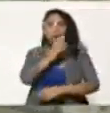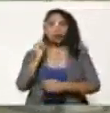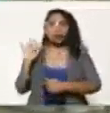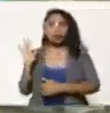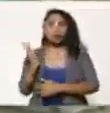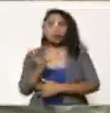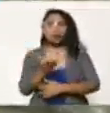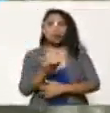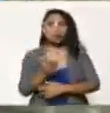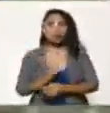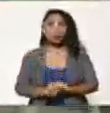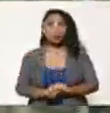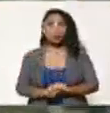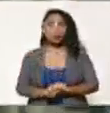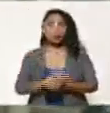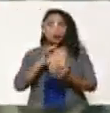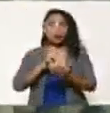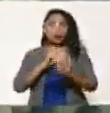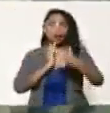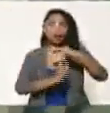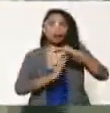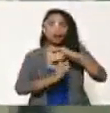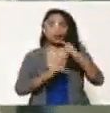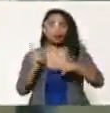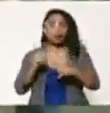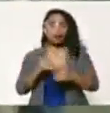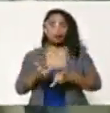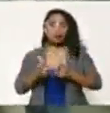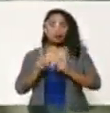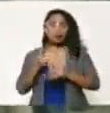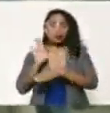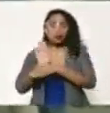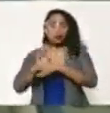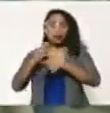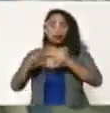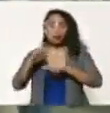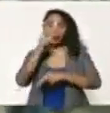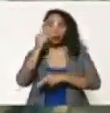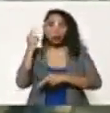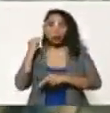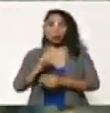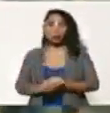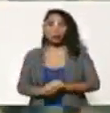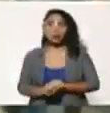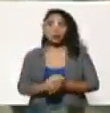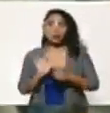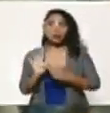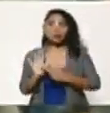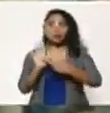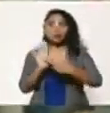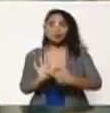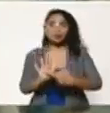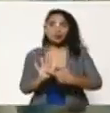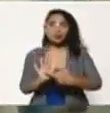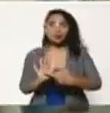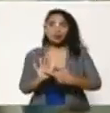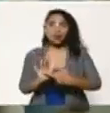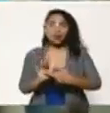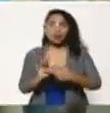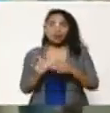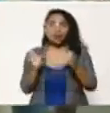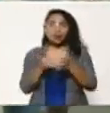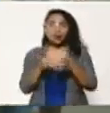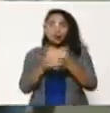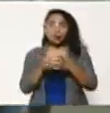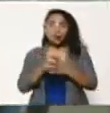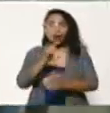consulares extranjeros la autoridad central para la protección de niños niñas y adolescentes y una representación del despacho para el